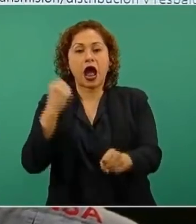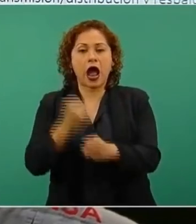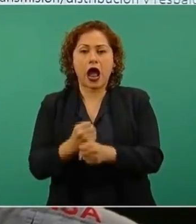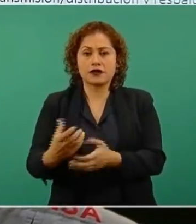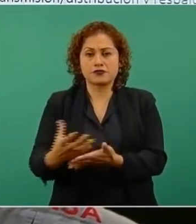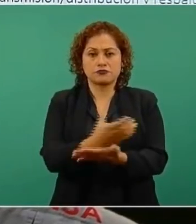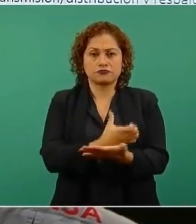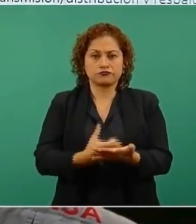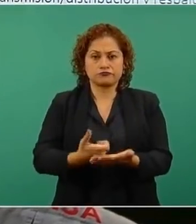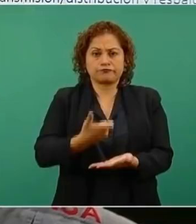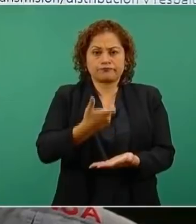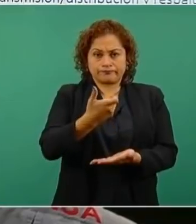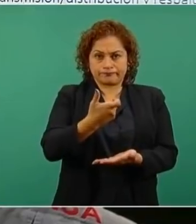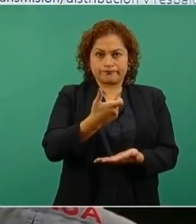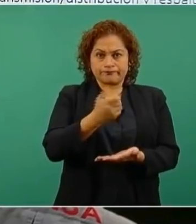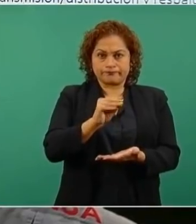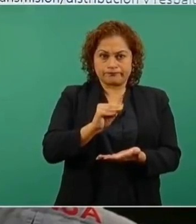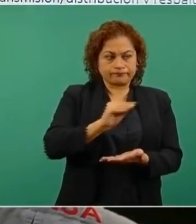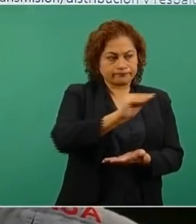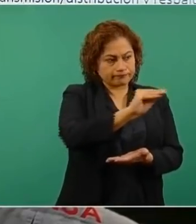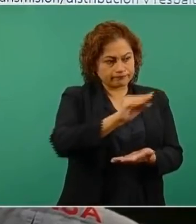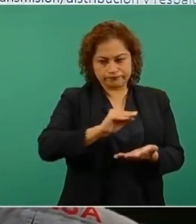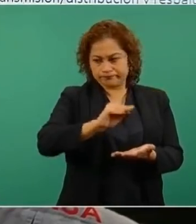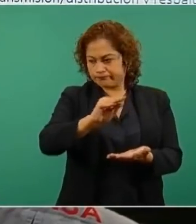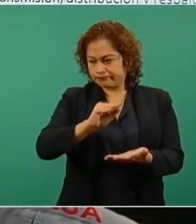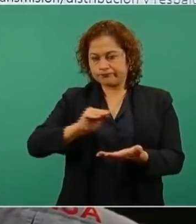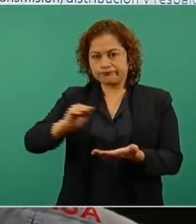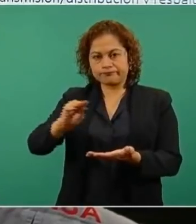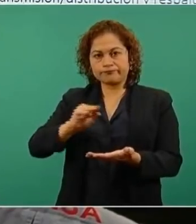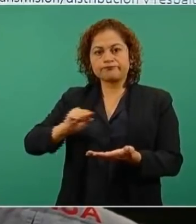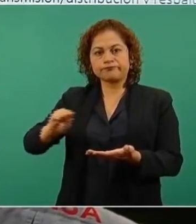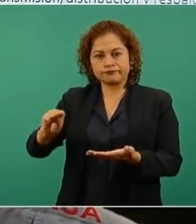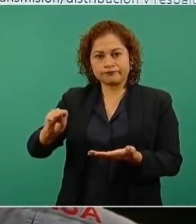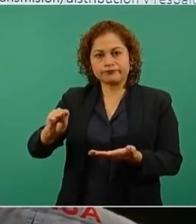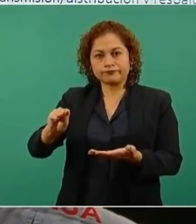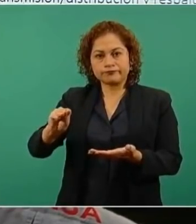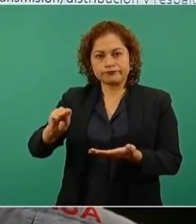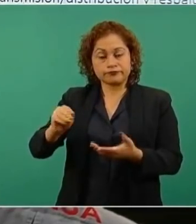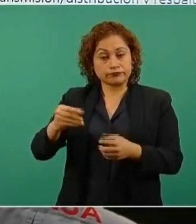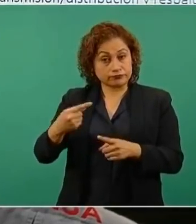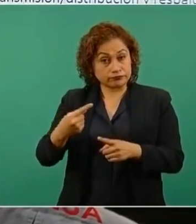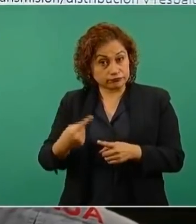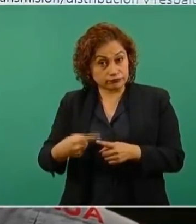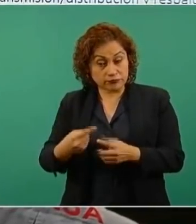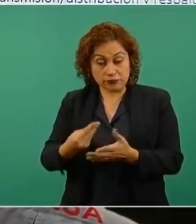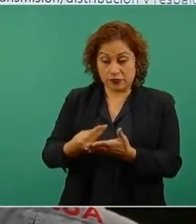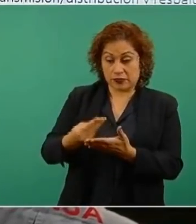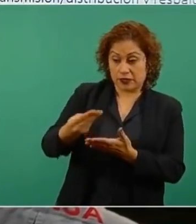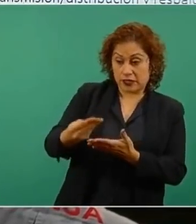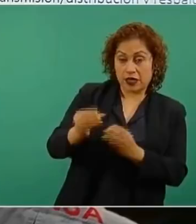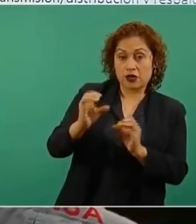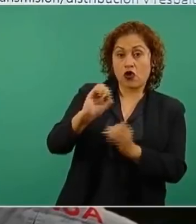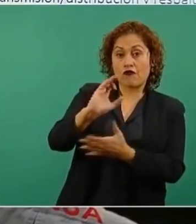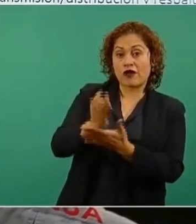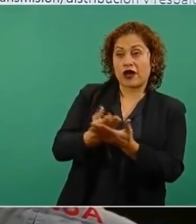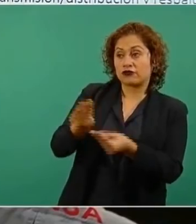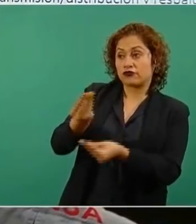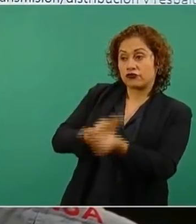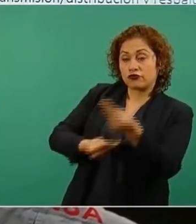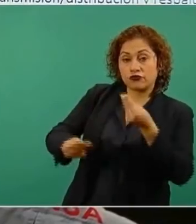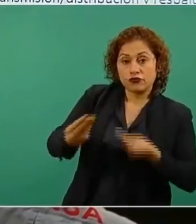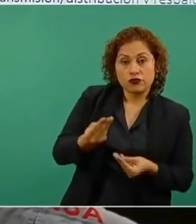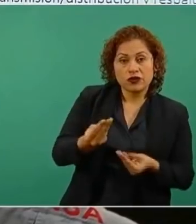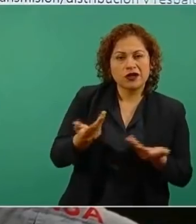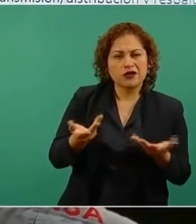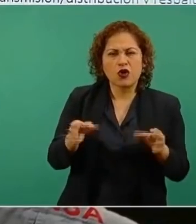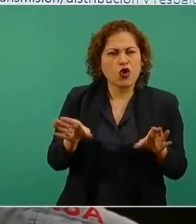la renta. Pero entonces les dan dividendos a los socios, les cobran facturas. O sea, ¿de qué